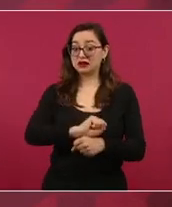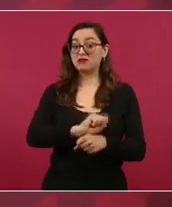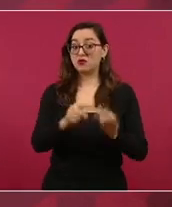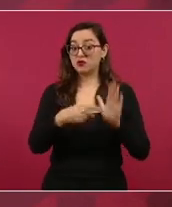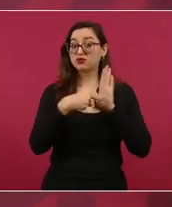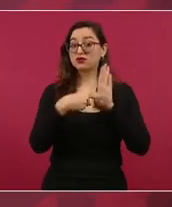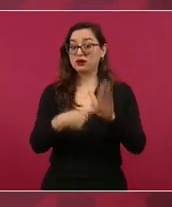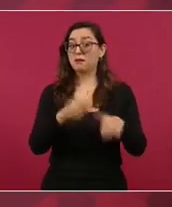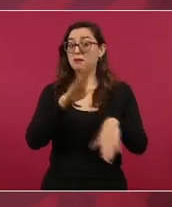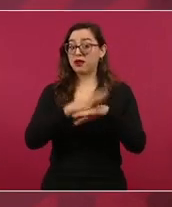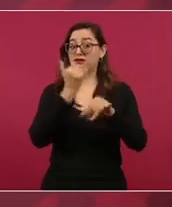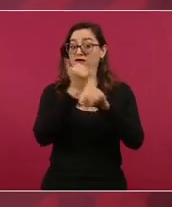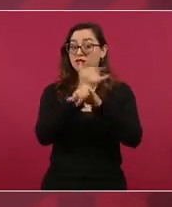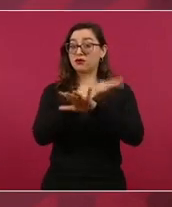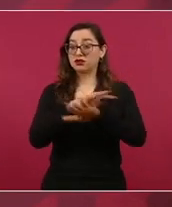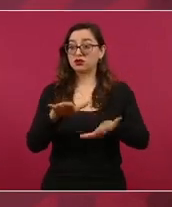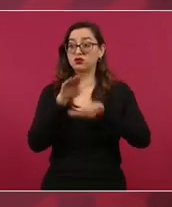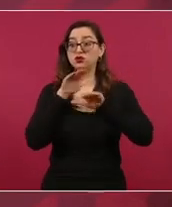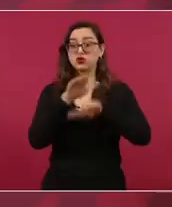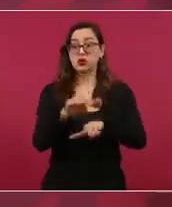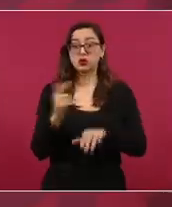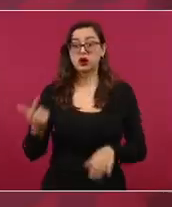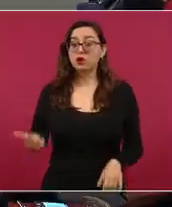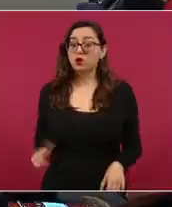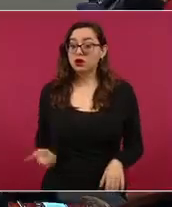Guanajuato, porque